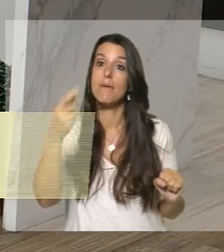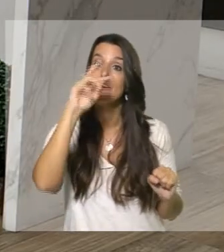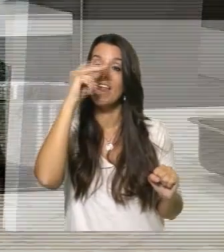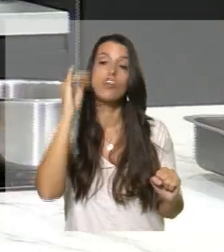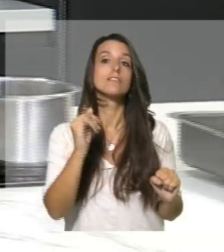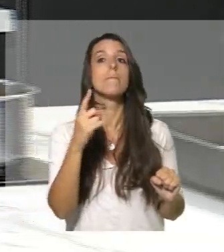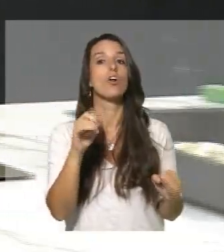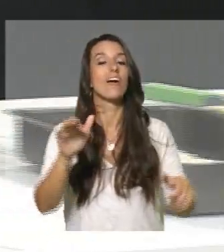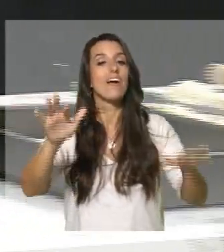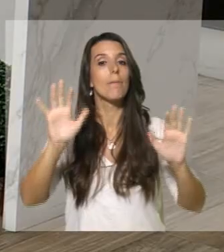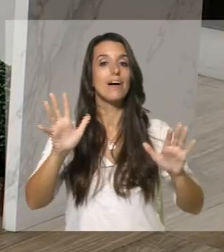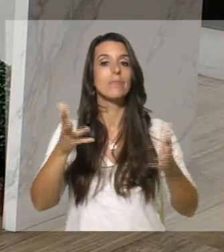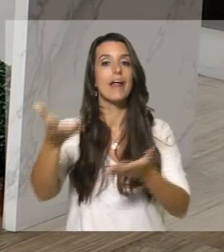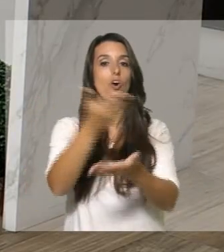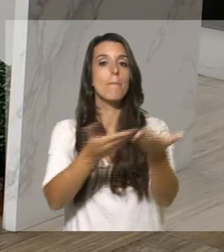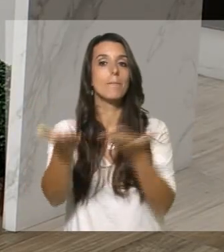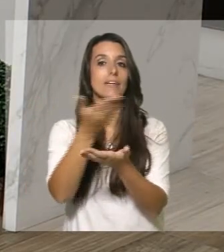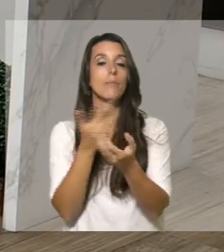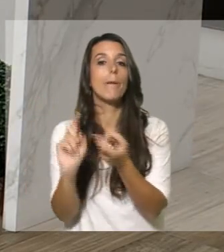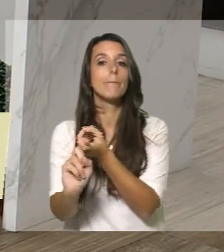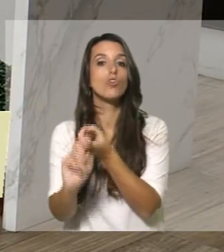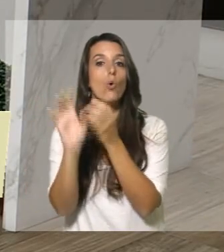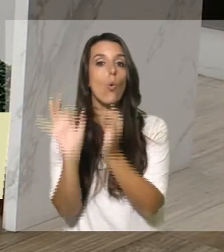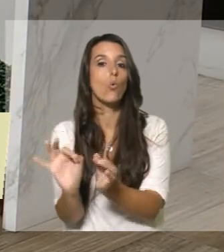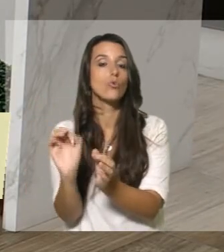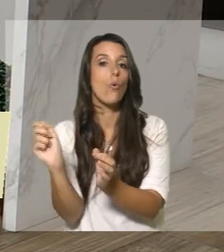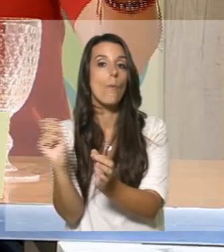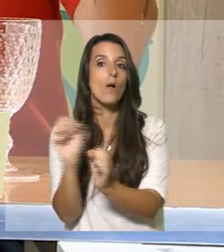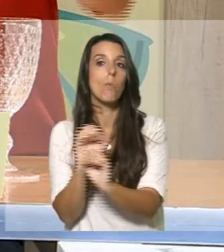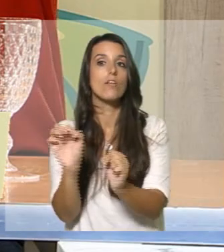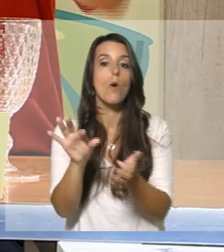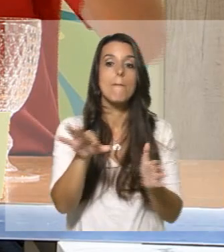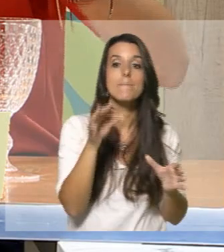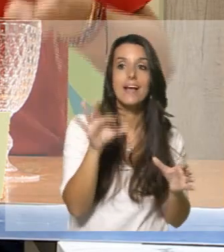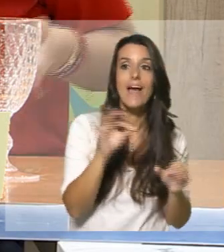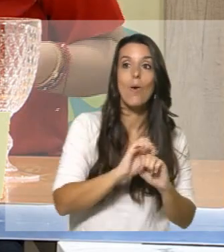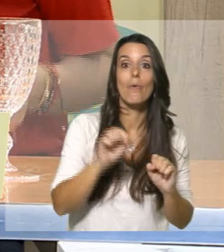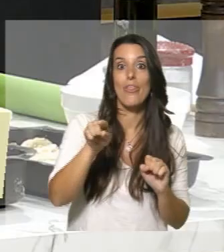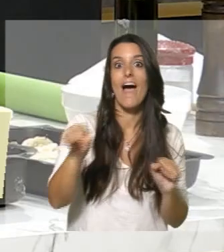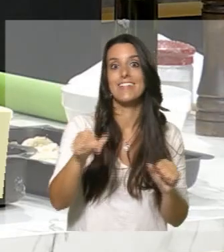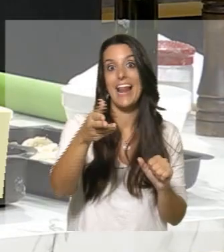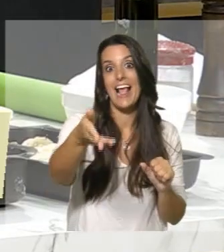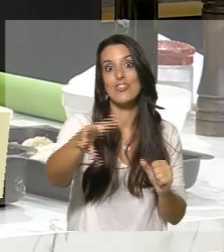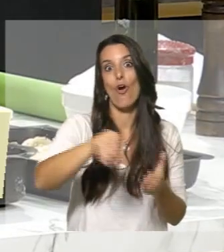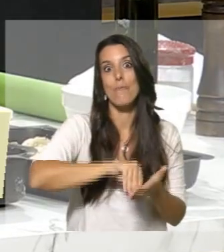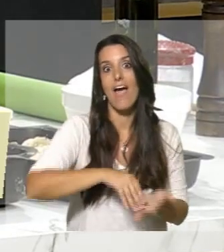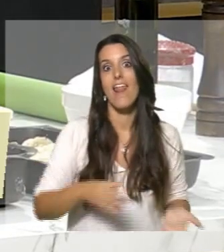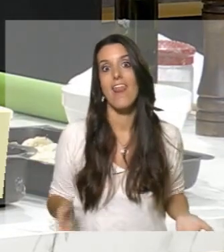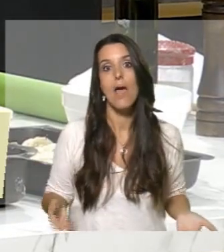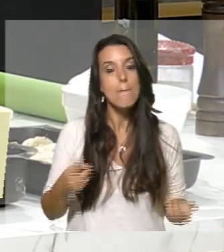Pero capaz que para compartir, porque como Gerardo se cumpleaños hacer el asado, yo puedo hacer una picada y puedo implementar esto y me luzco. Pero